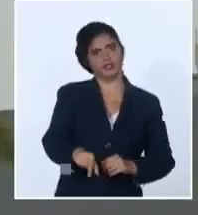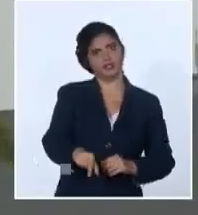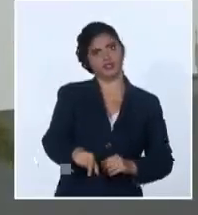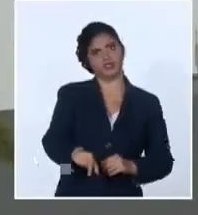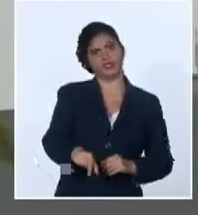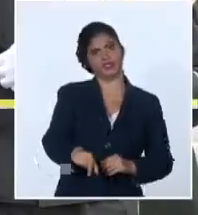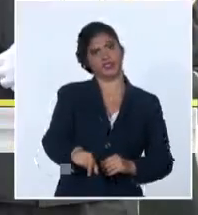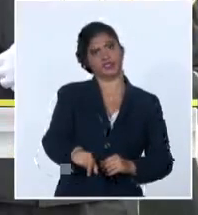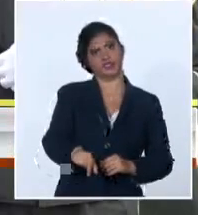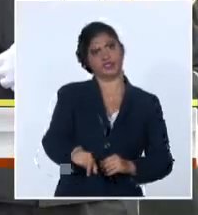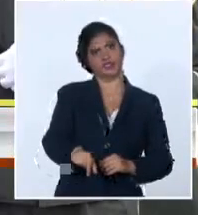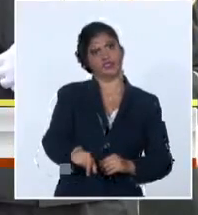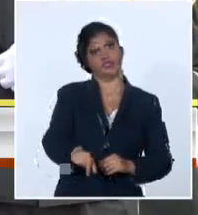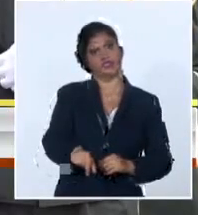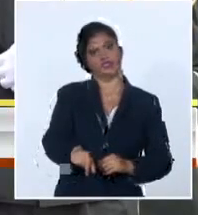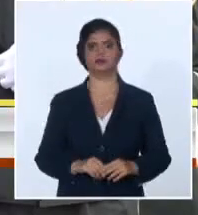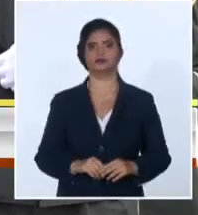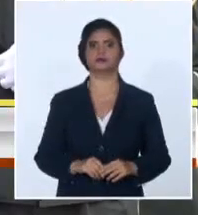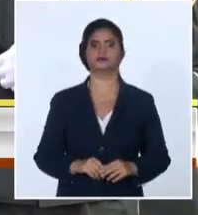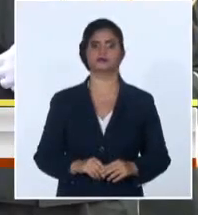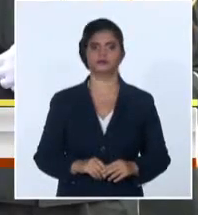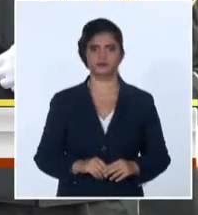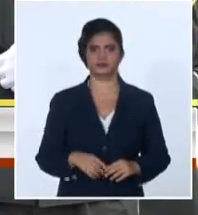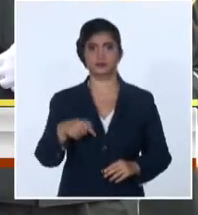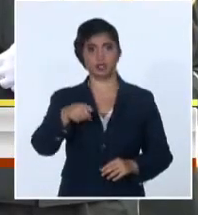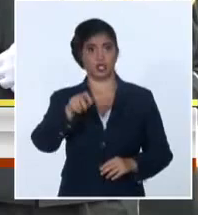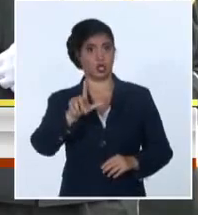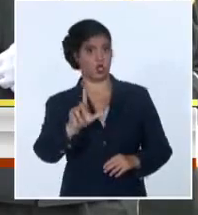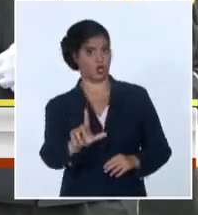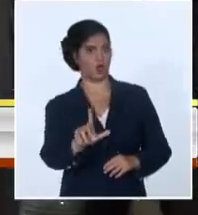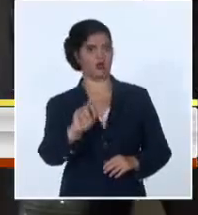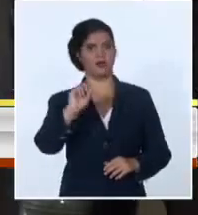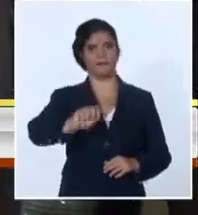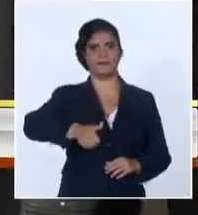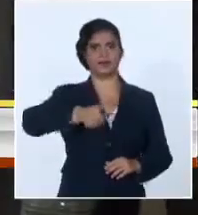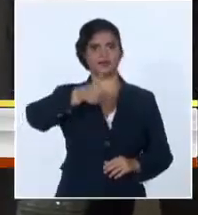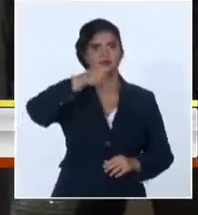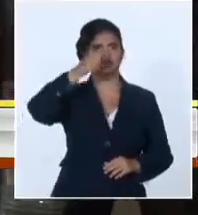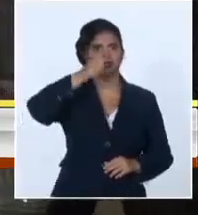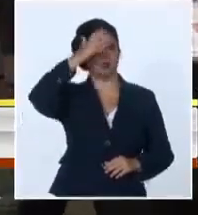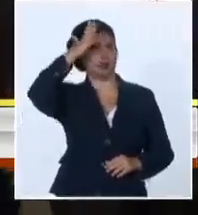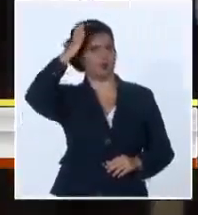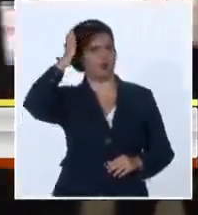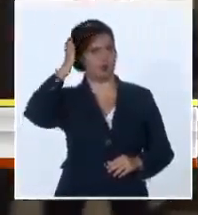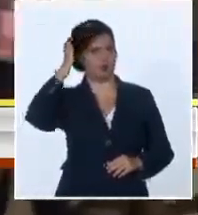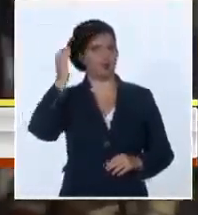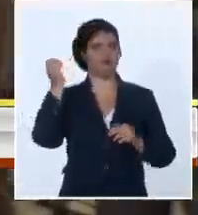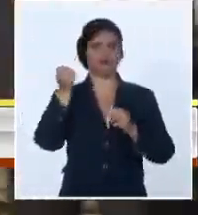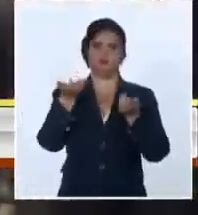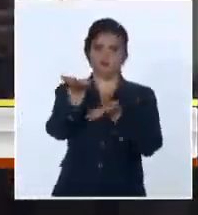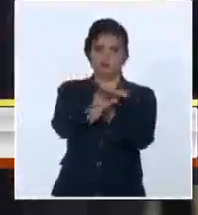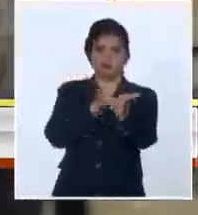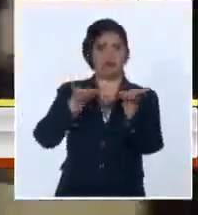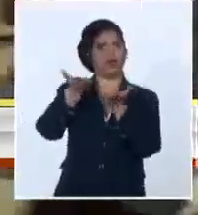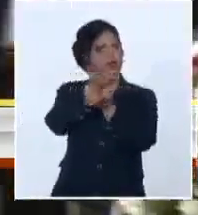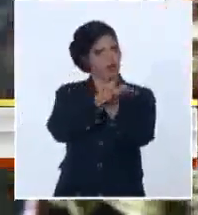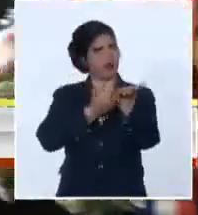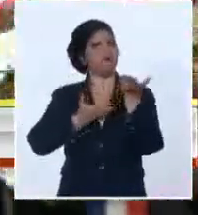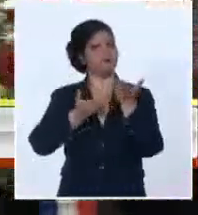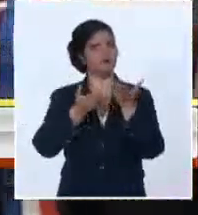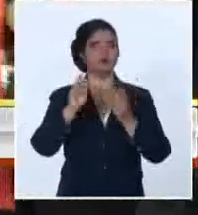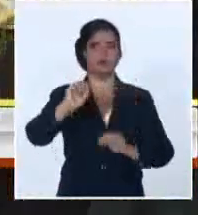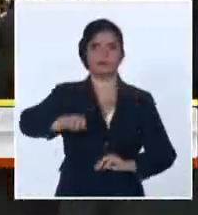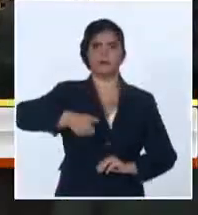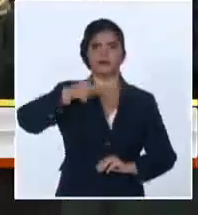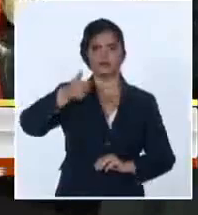La primera actividad realizada esta jornada de lunes por el presidente de la República, Miguel Díaz-Canel Bermúdez, en su visita oficial a Angola